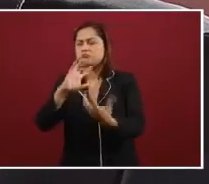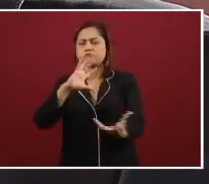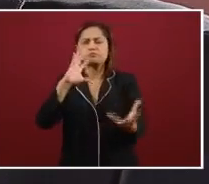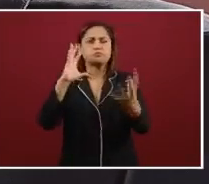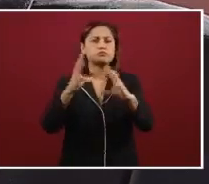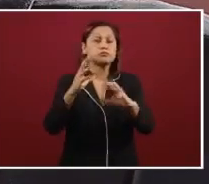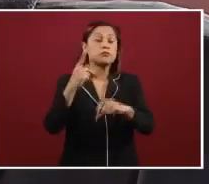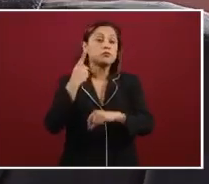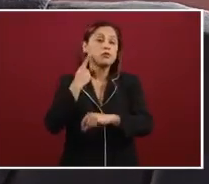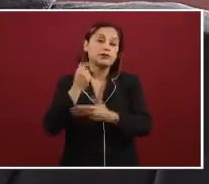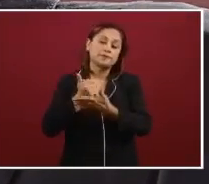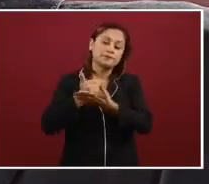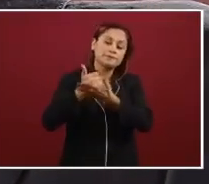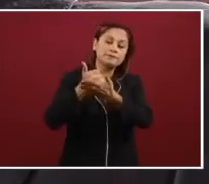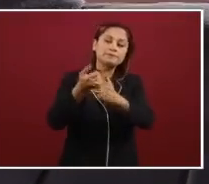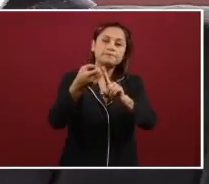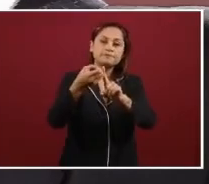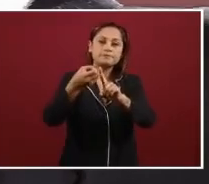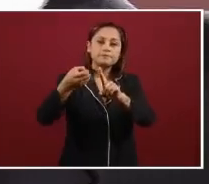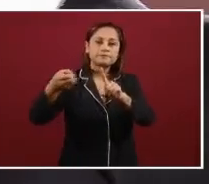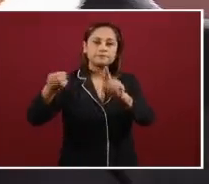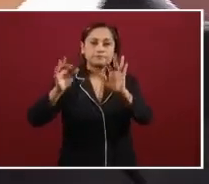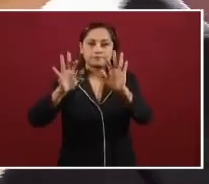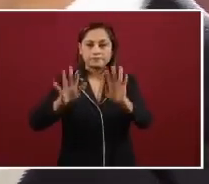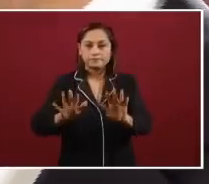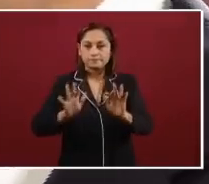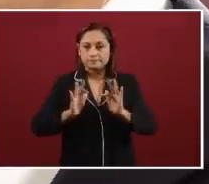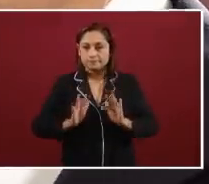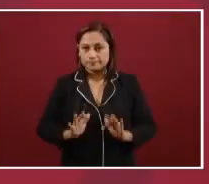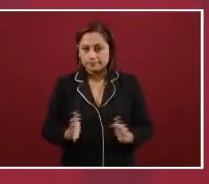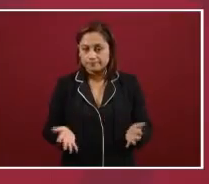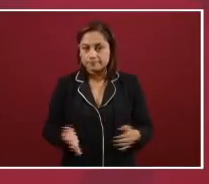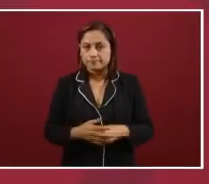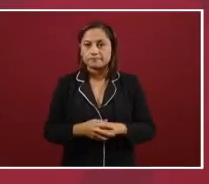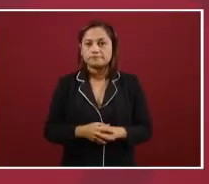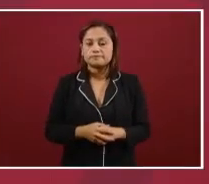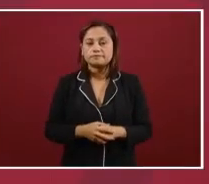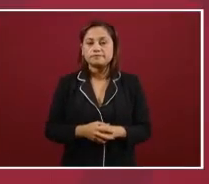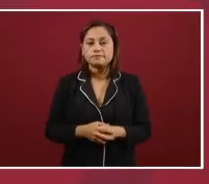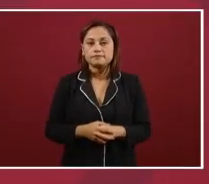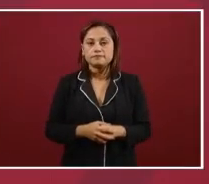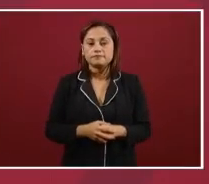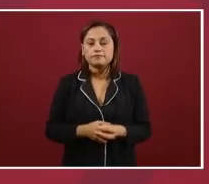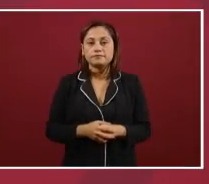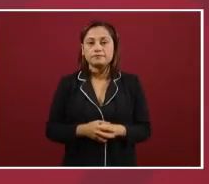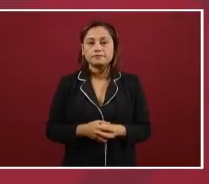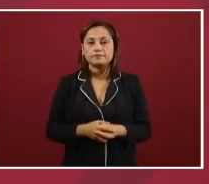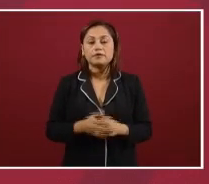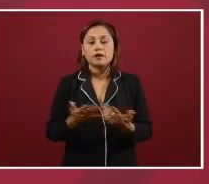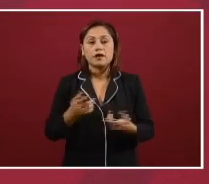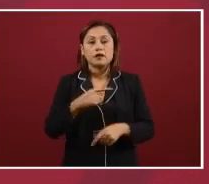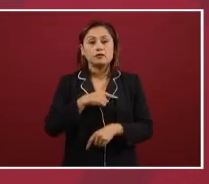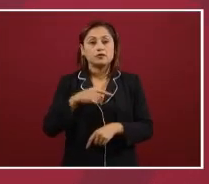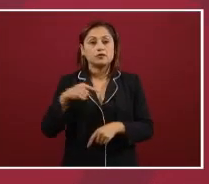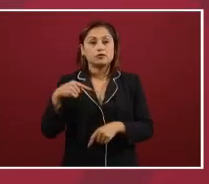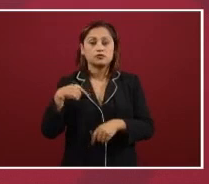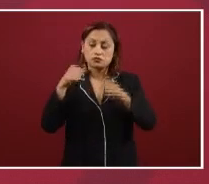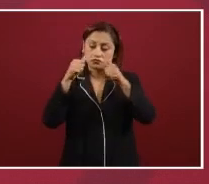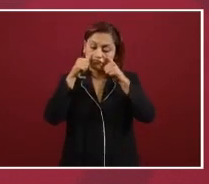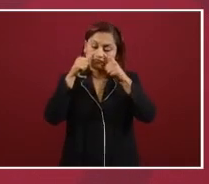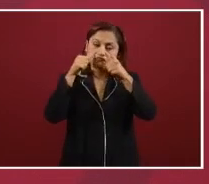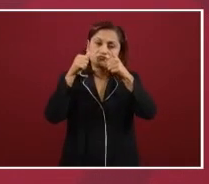sirve para eso, y nos pusimos a trabajar de